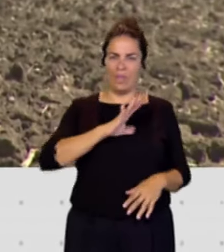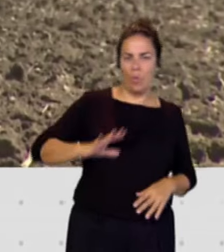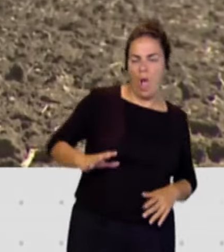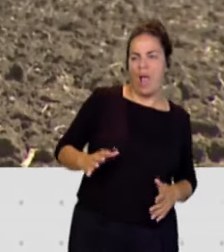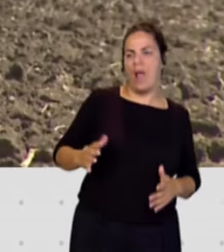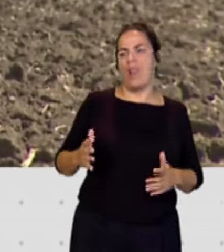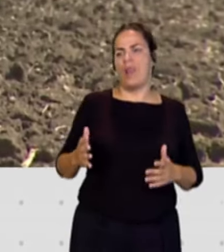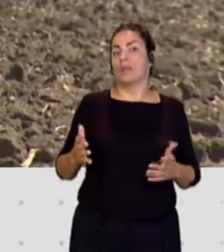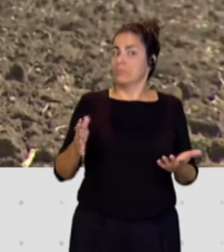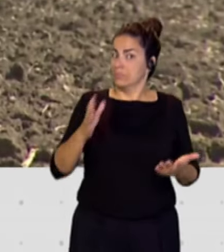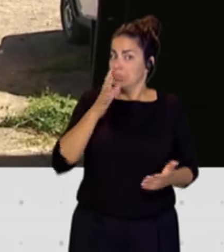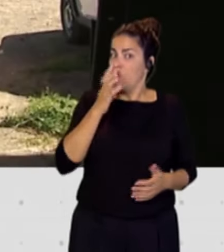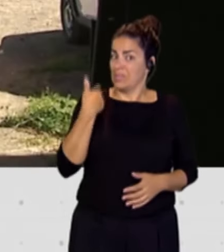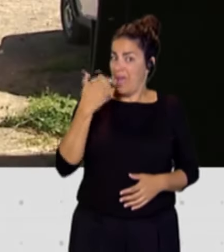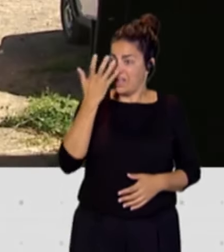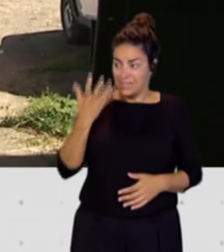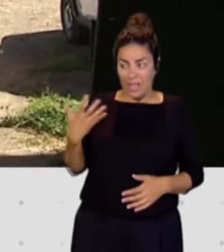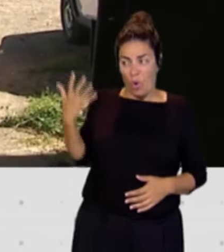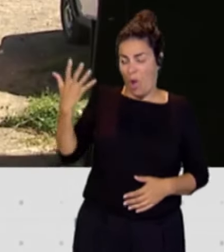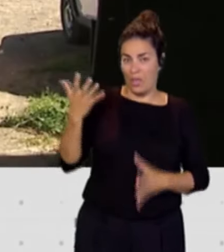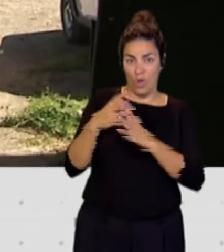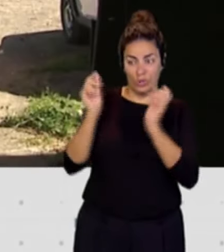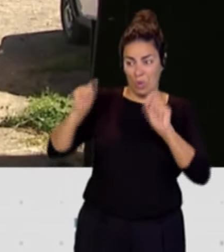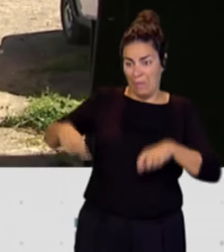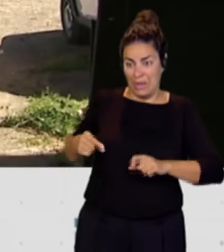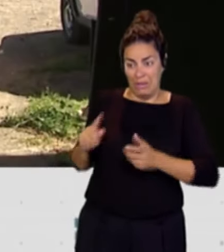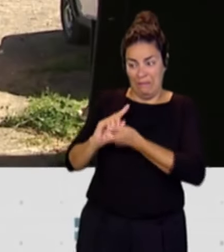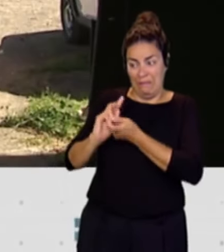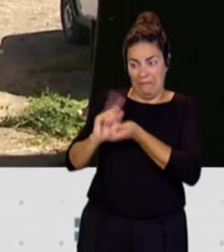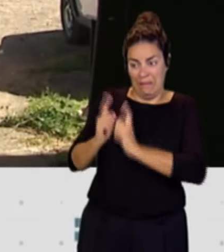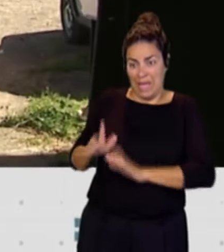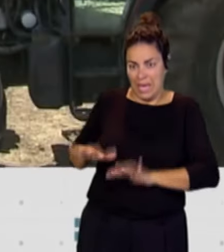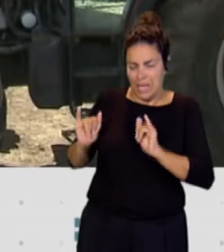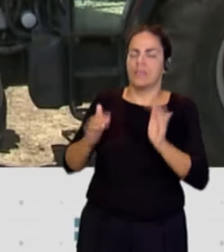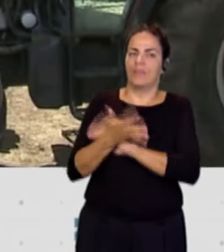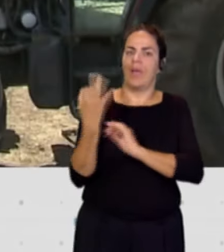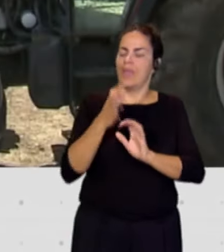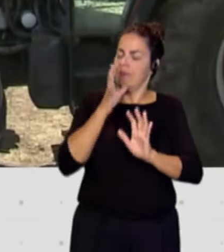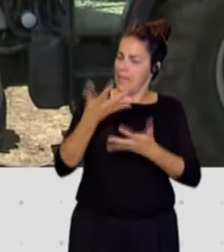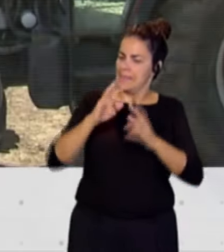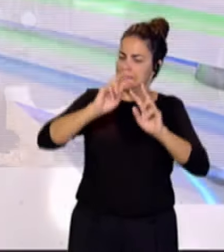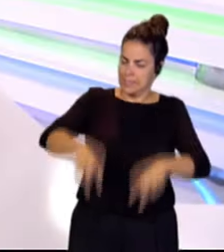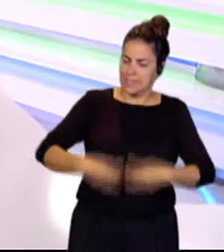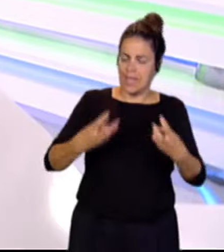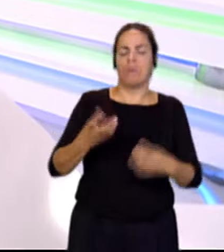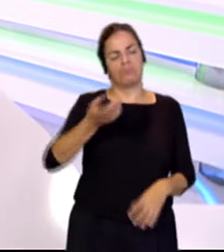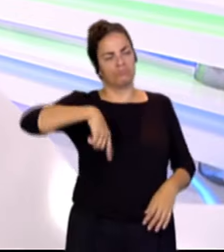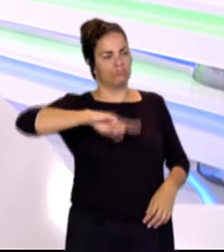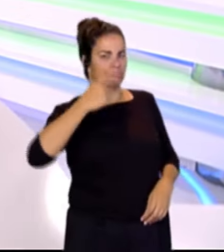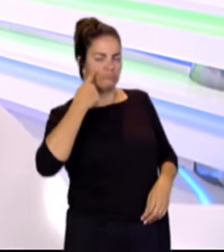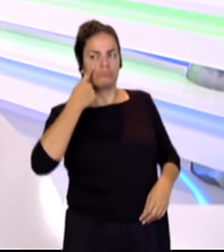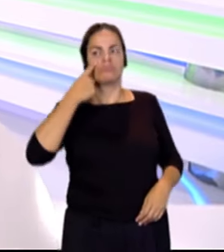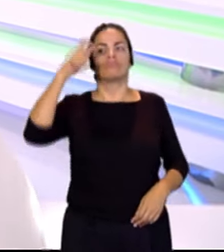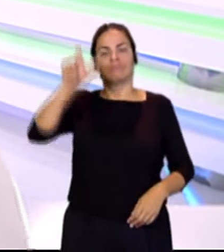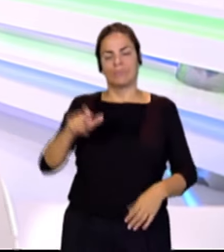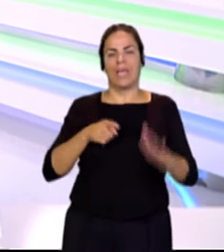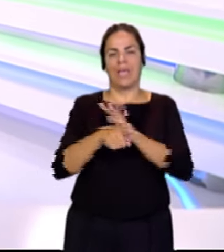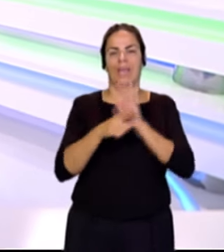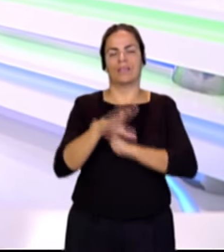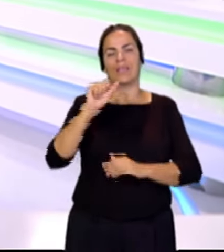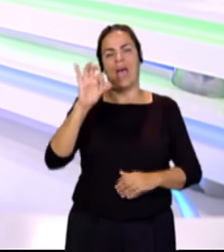pues que son 5 años sin tocar el convenio todo eso se debe actualizar pues estaremos muy pendientes Antonio López gerente de aoc asociación de cosecheros y